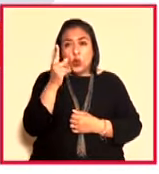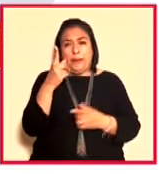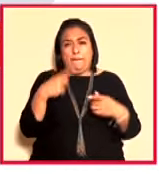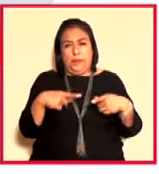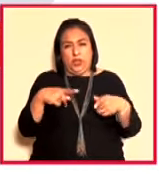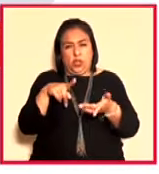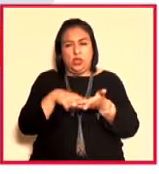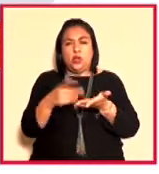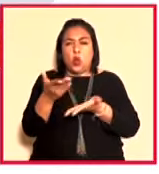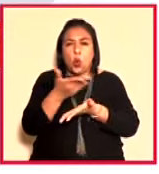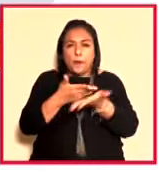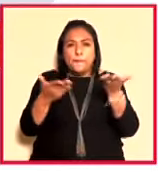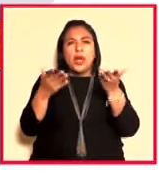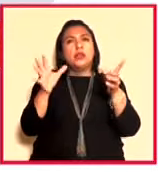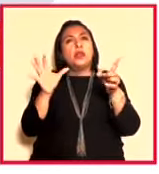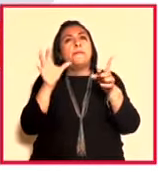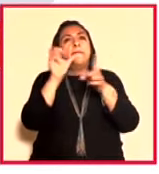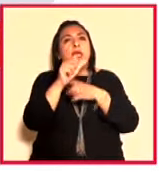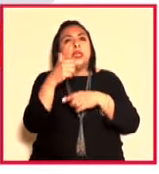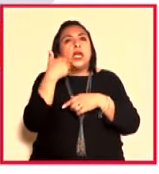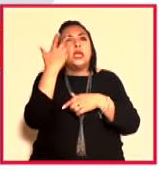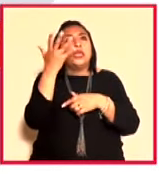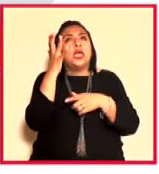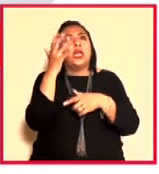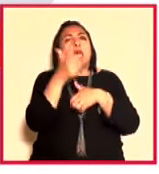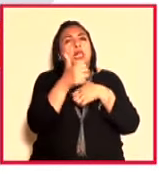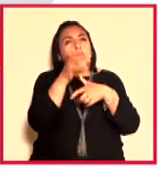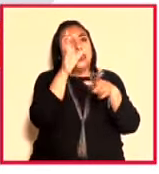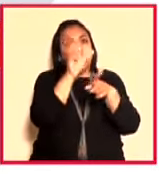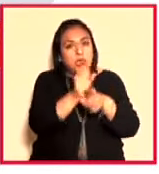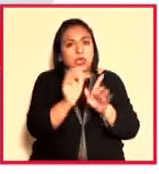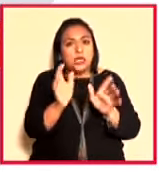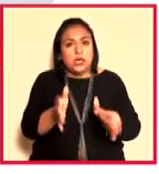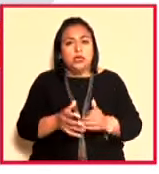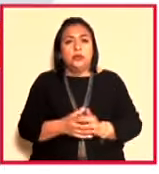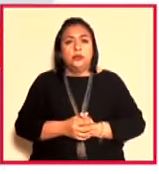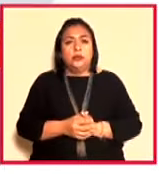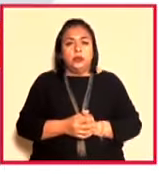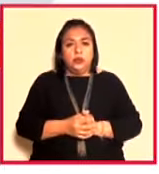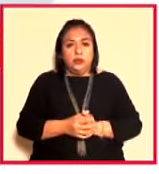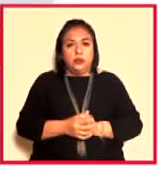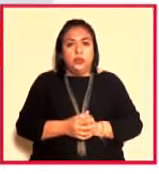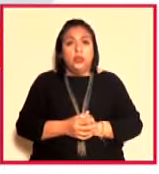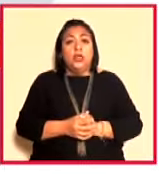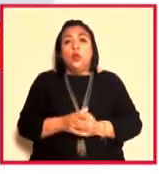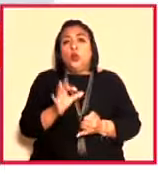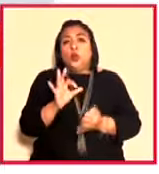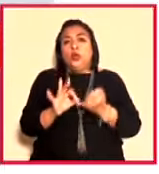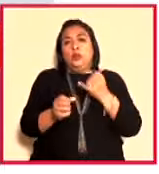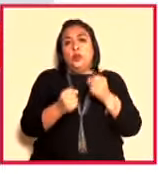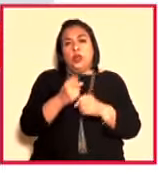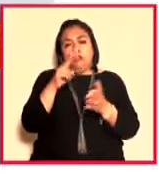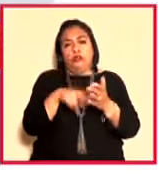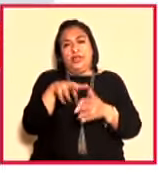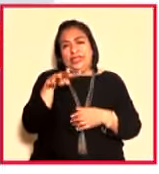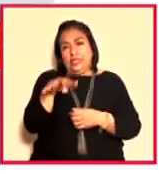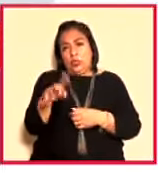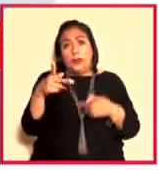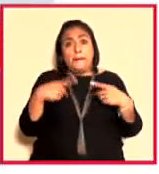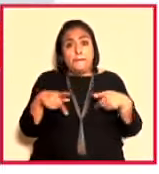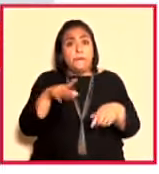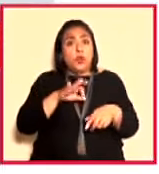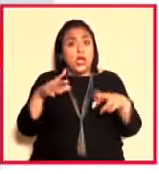comparte las metas que buscan alcanzar. Venga de donde viniera, A finales del 2019, cuando la gente se podía